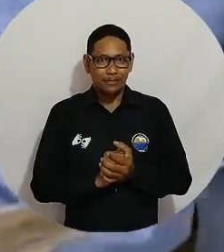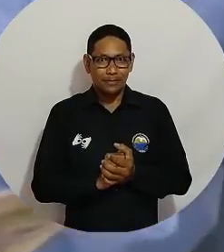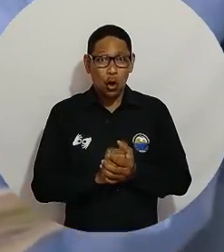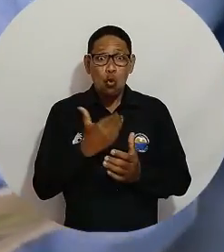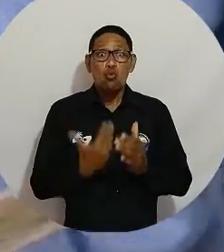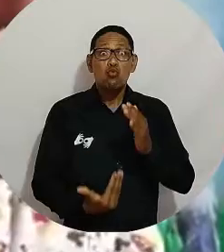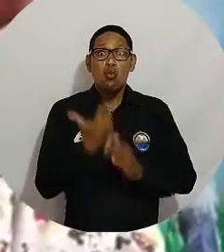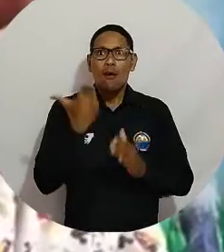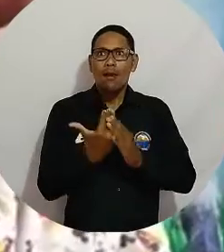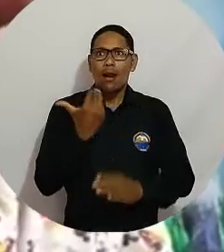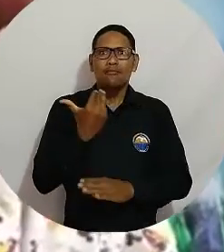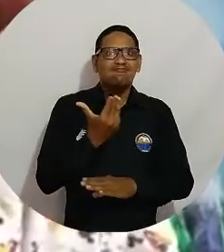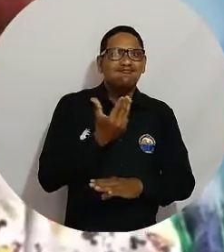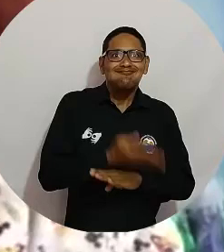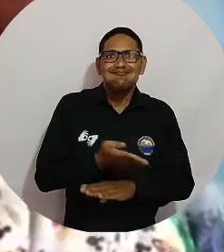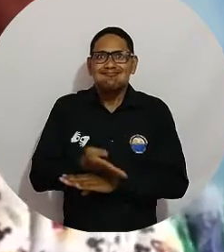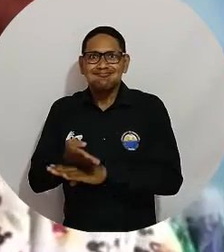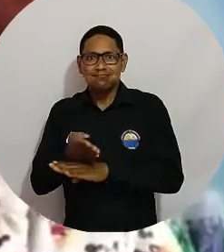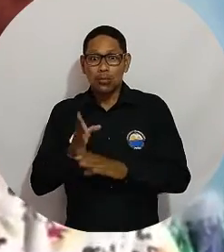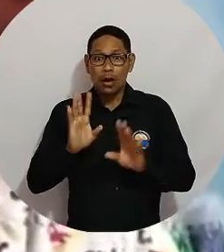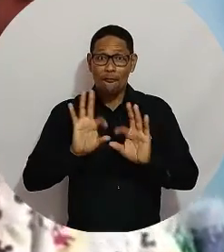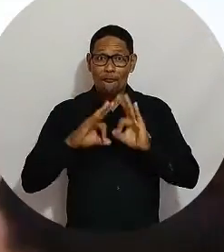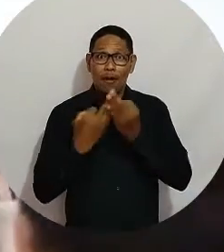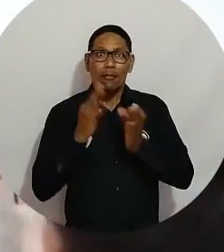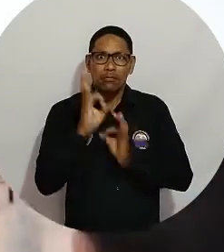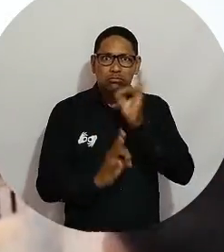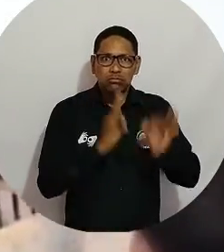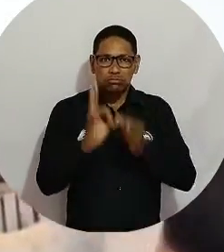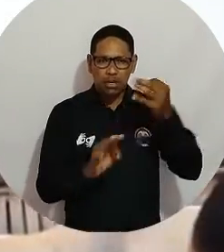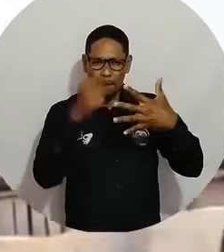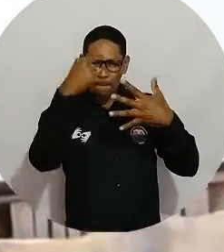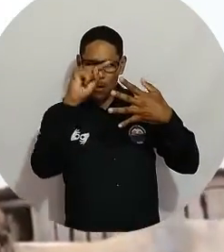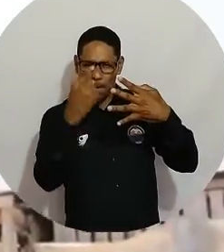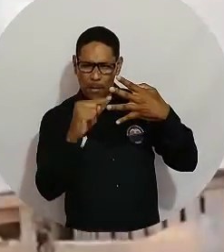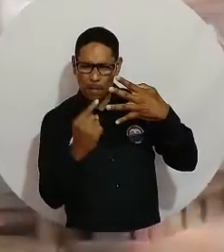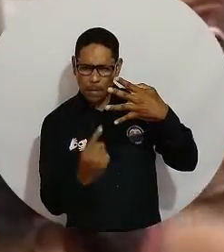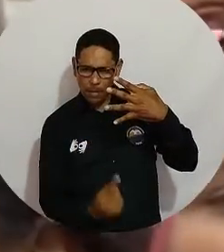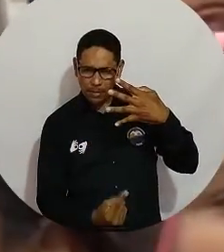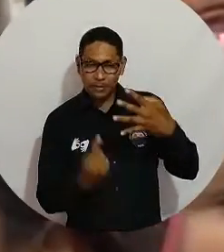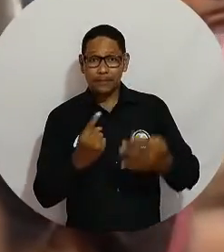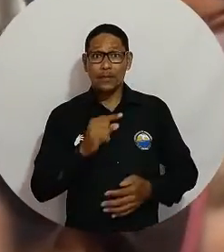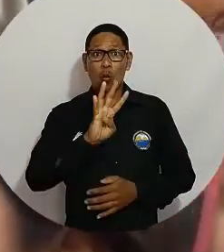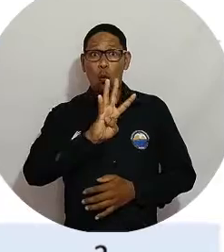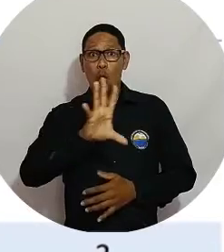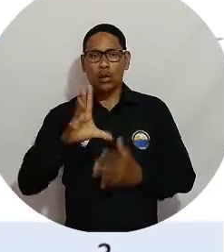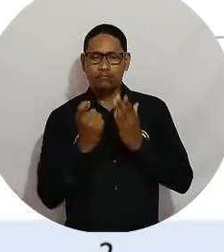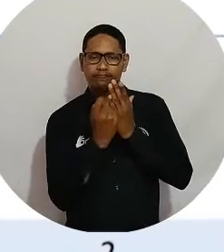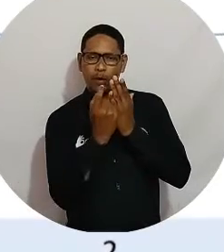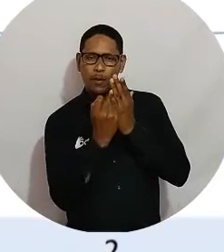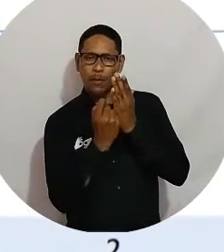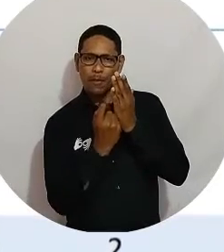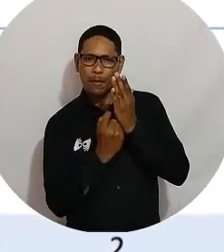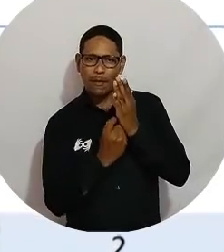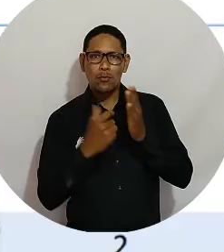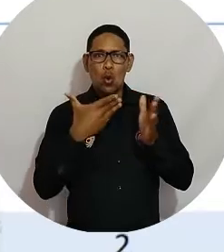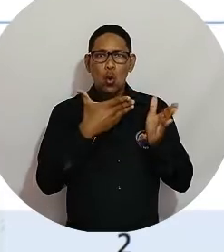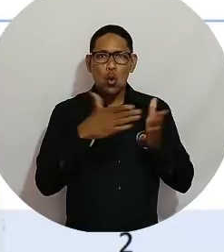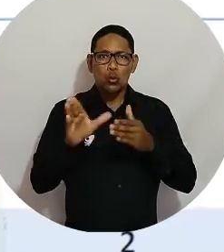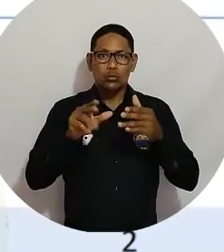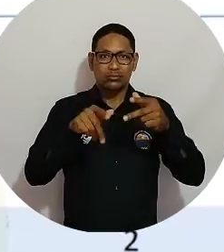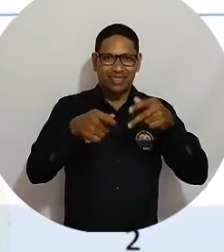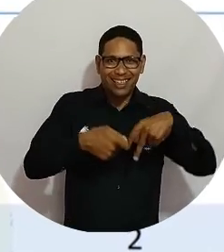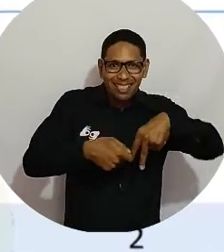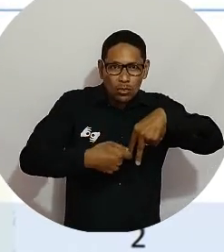nuestro entorno inmediato. La nueva oferta posgradual que estudiará el cuidado familiar desde una visión integral está compuesta por 45 créditos e